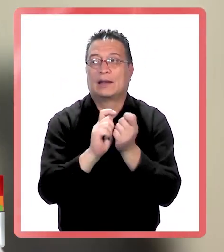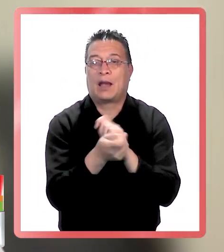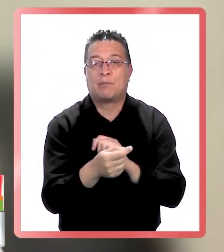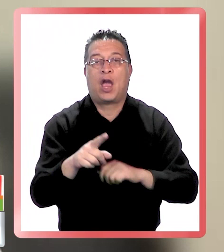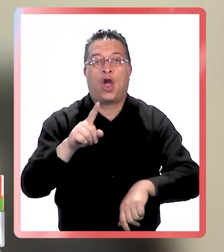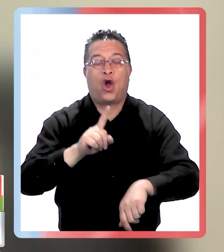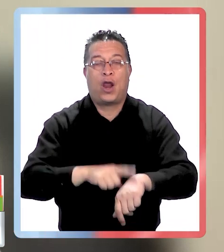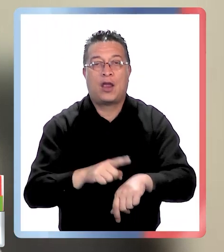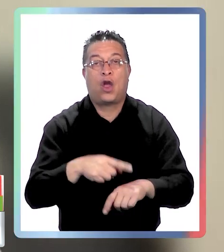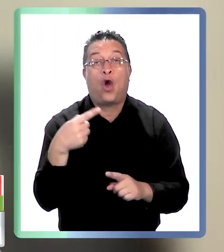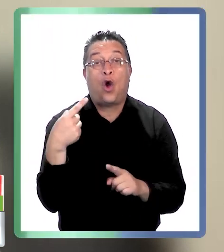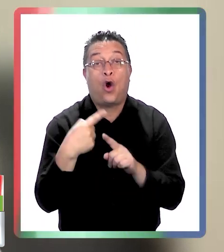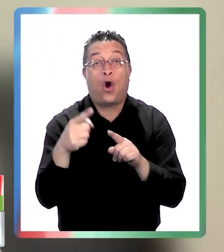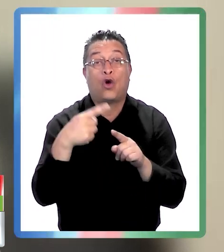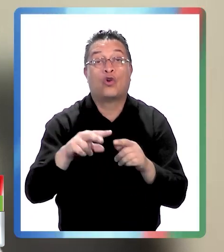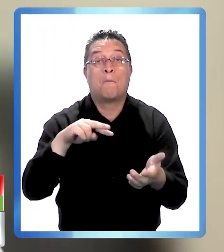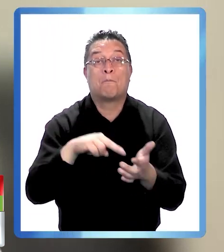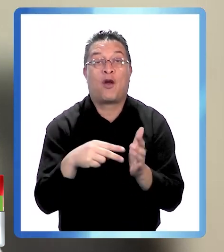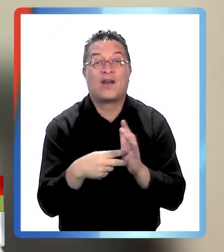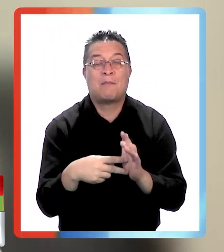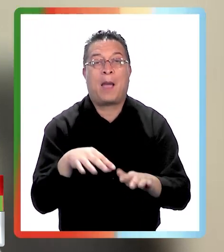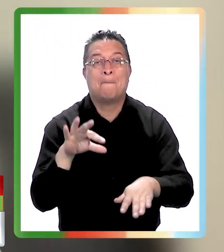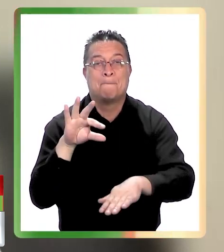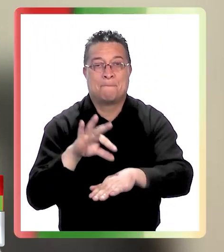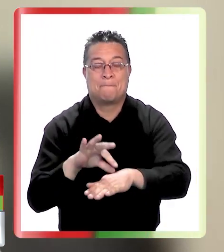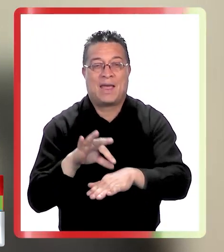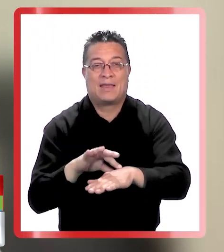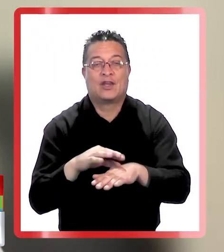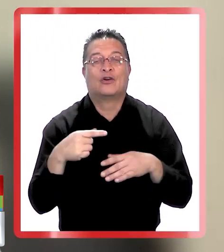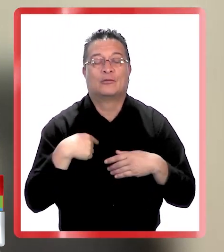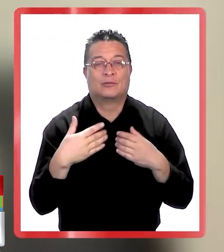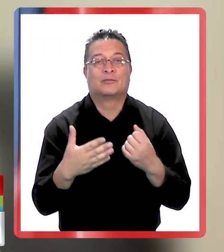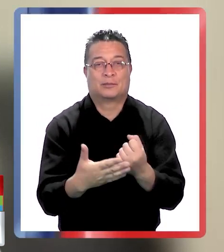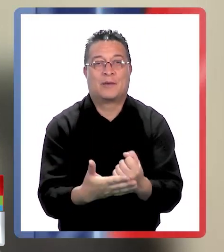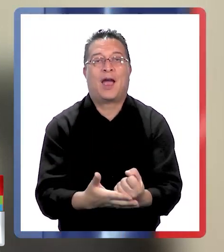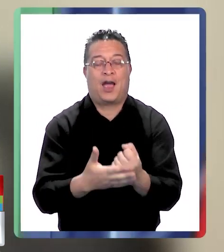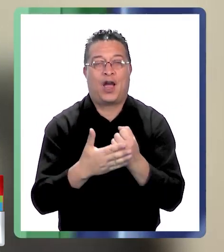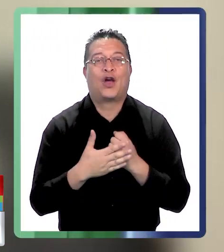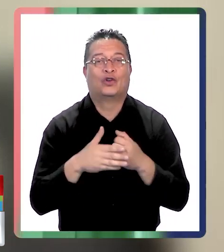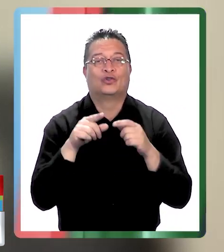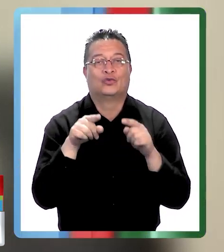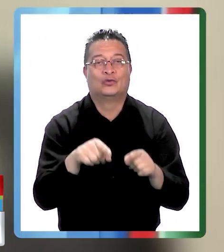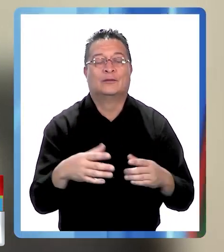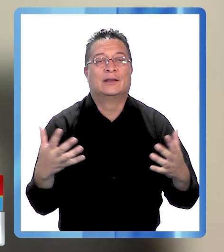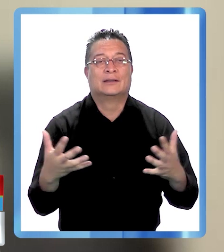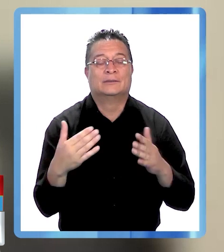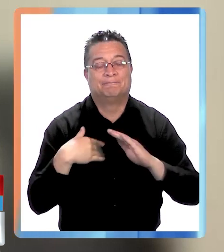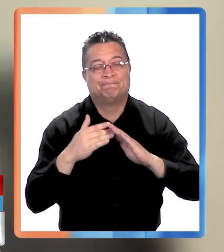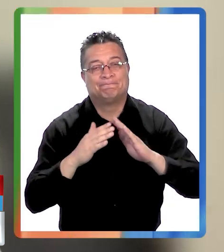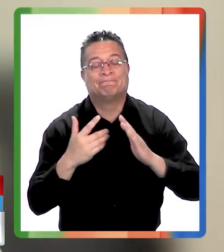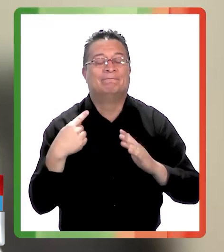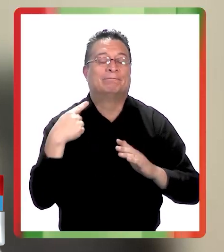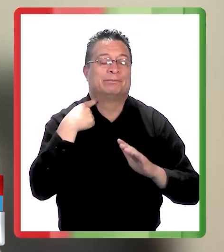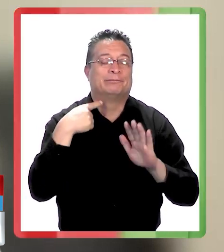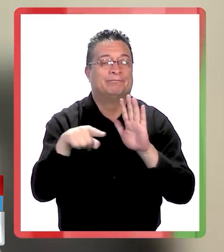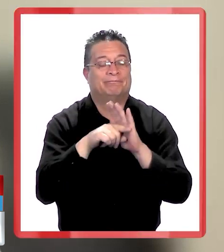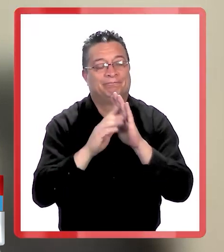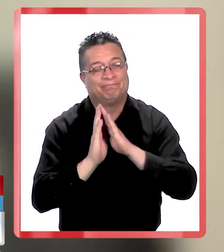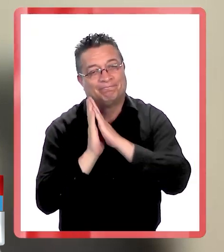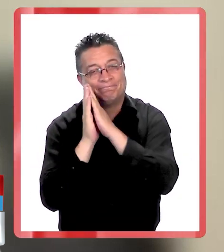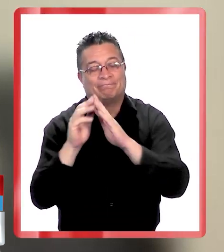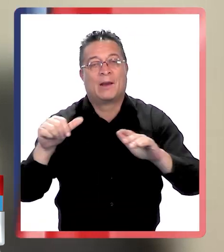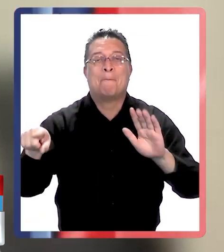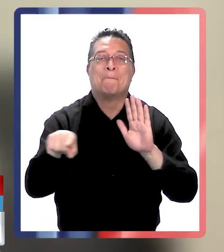horario. Y lo otro serían problemas médicos que nos ayudan, o sea, nos contribuyen en el fondo a dormir mal. Y ahí hay